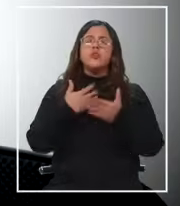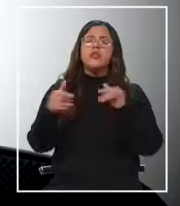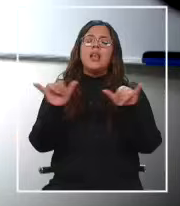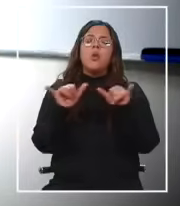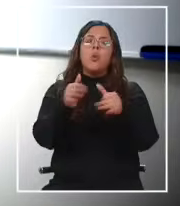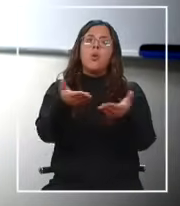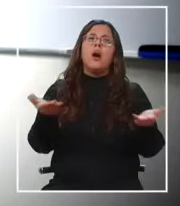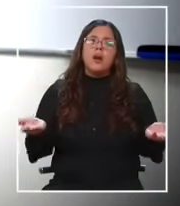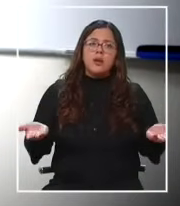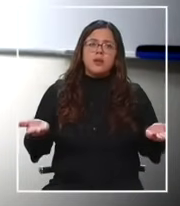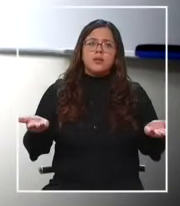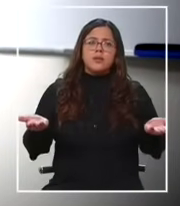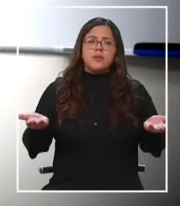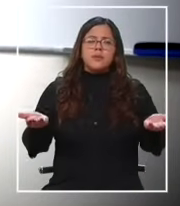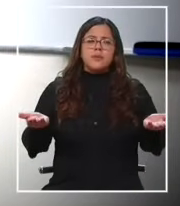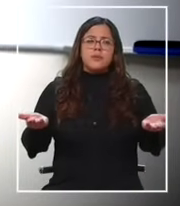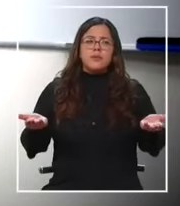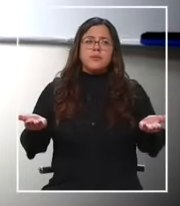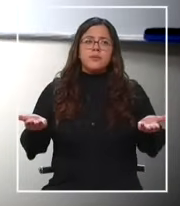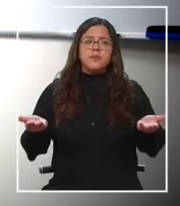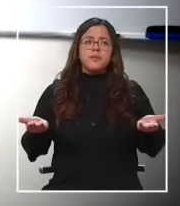guagua?